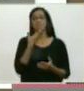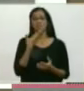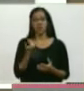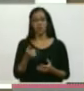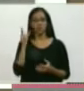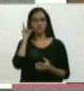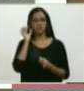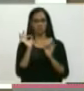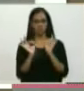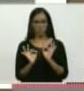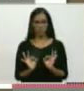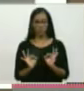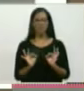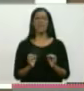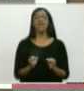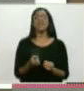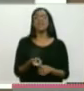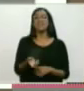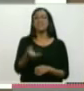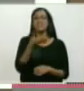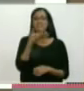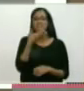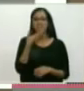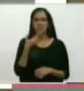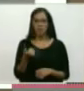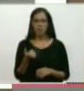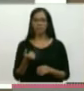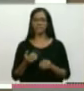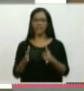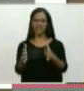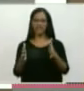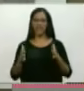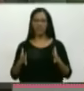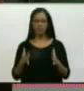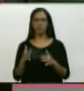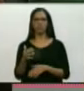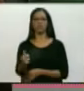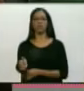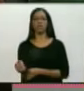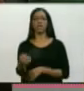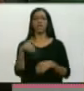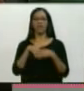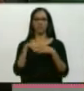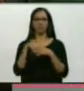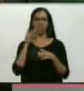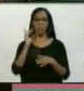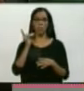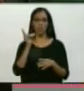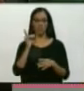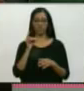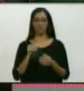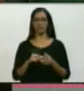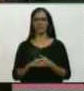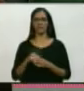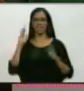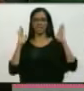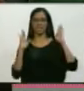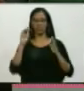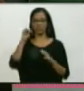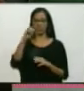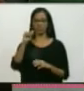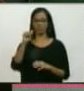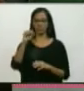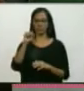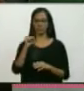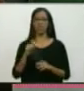escúchese bien, favorable a ser el ganador en las elecciones en Bolivia, el candidato del MAS, después de que